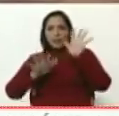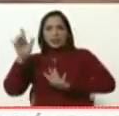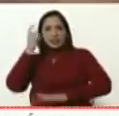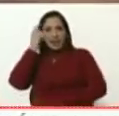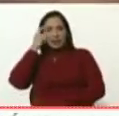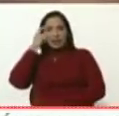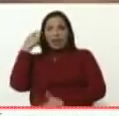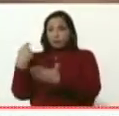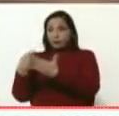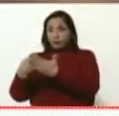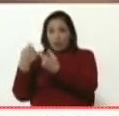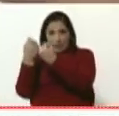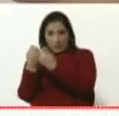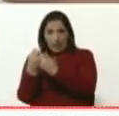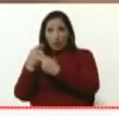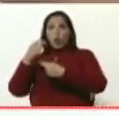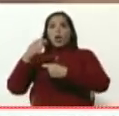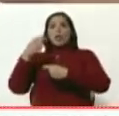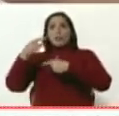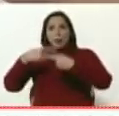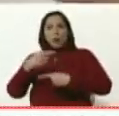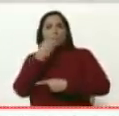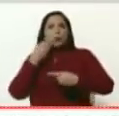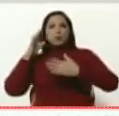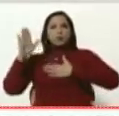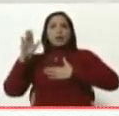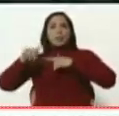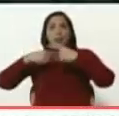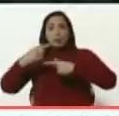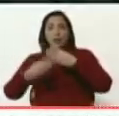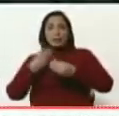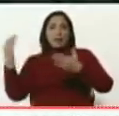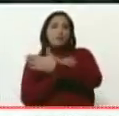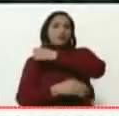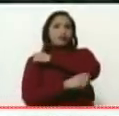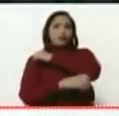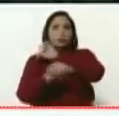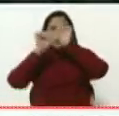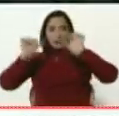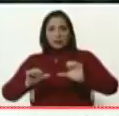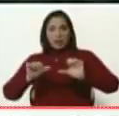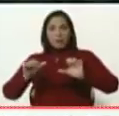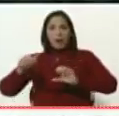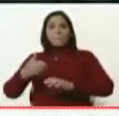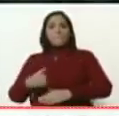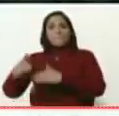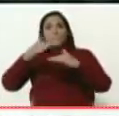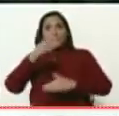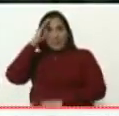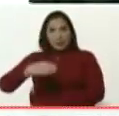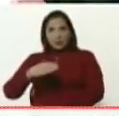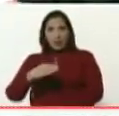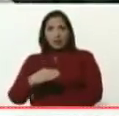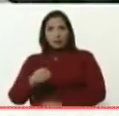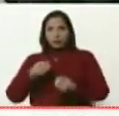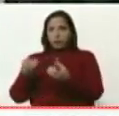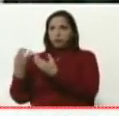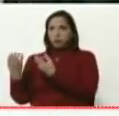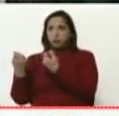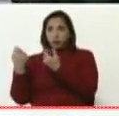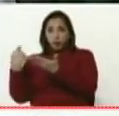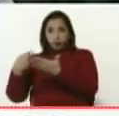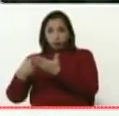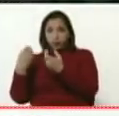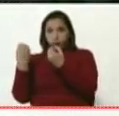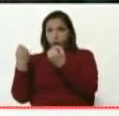les prometió, después de que cumplieran con el asalto a la unidad de infantería Mariano Montilla, con darles una cantidad de dinero.